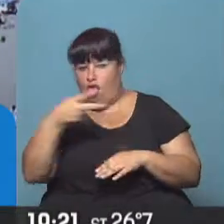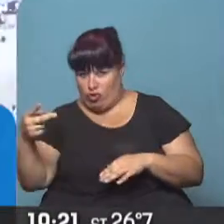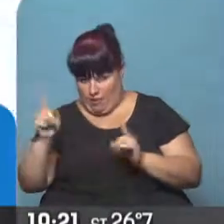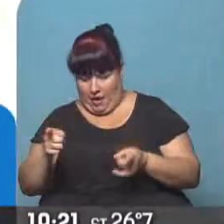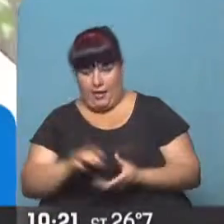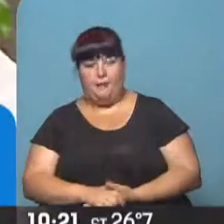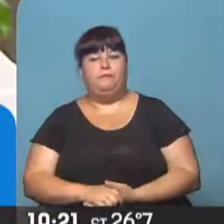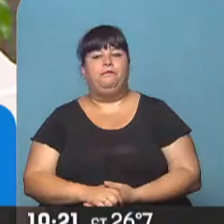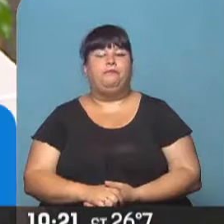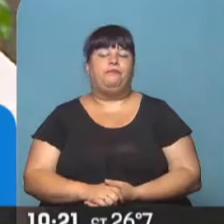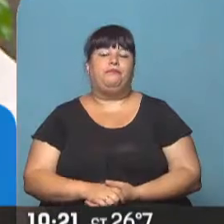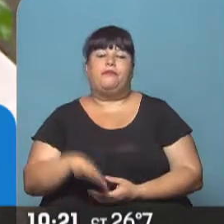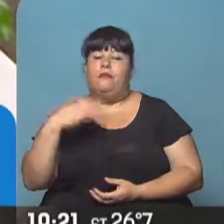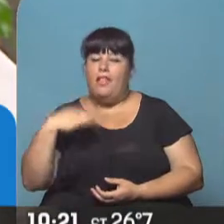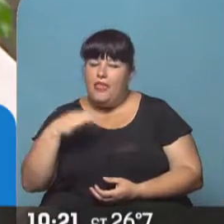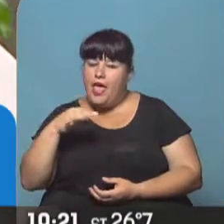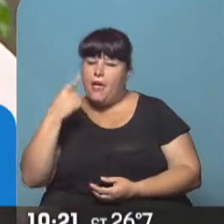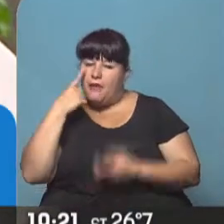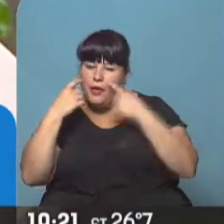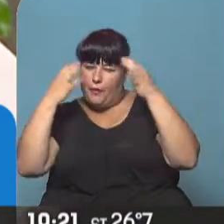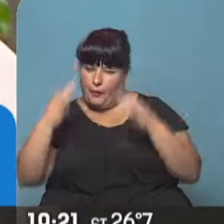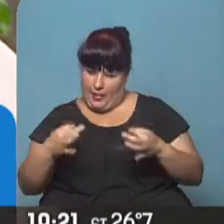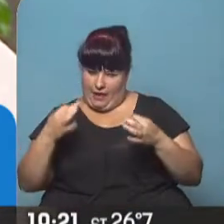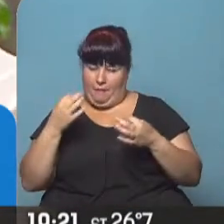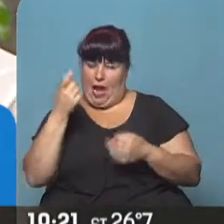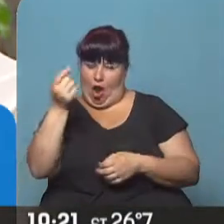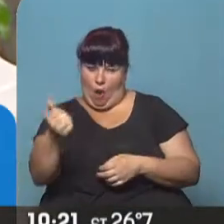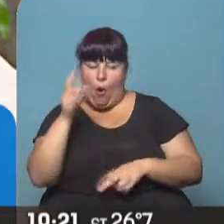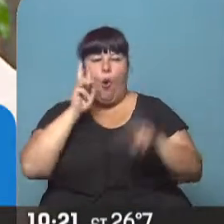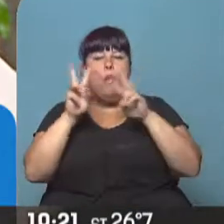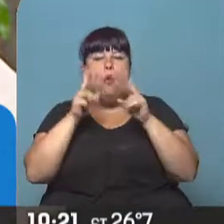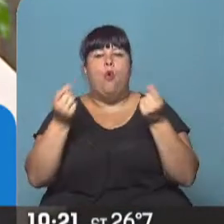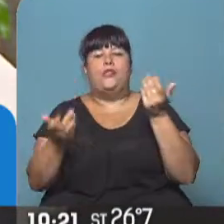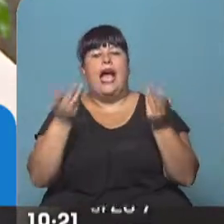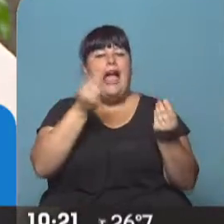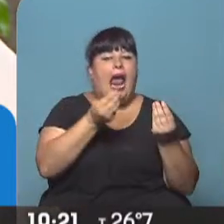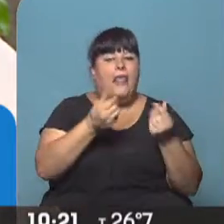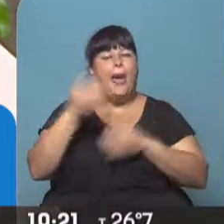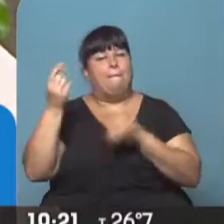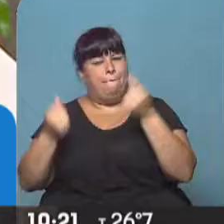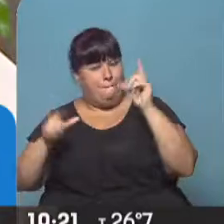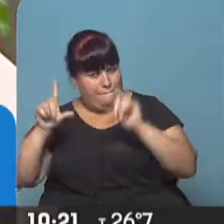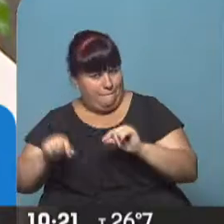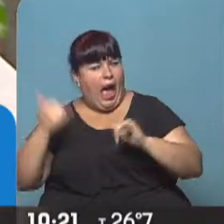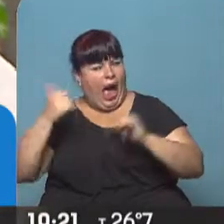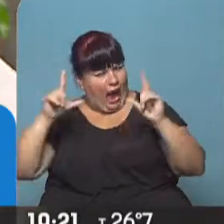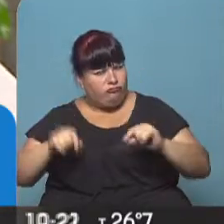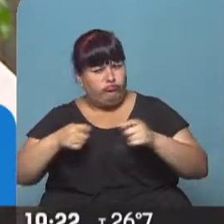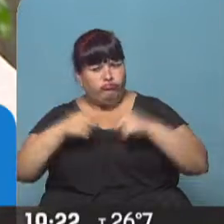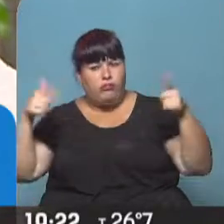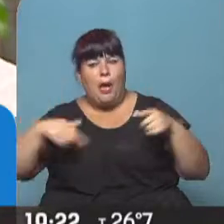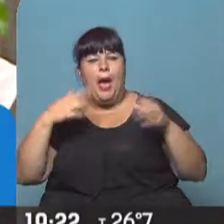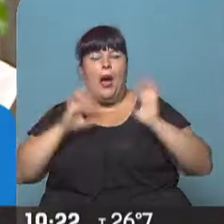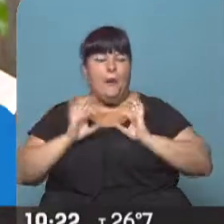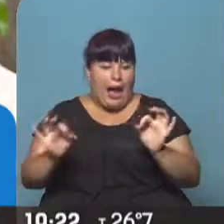quincena. Hay que ser inteligente a la hora de comprar, buscar la relación en la calidad y precio. Hay muchas ofertas hoy en día para